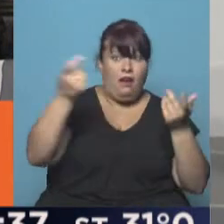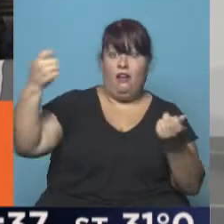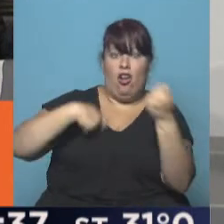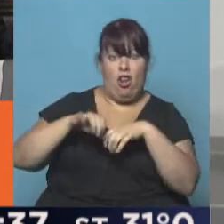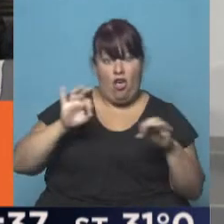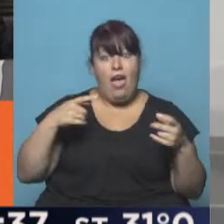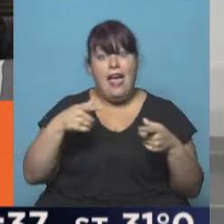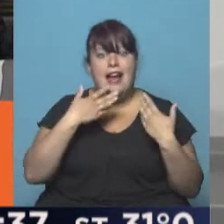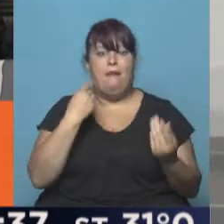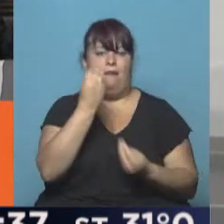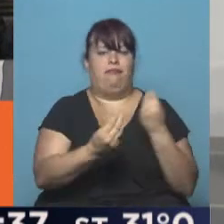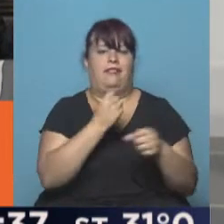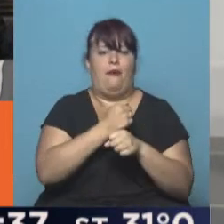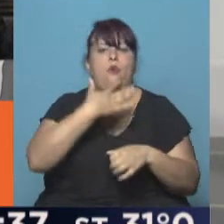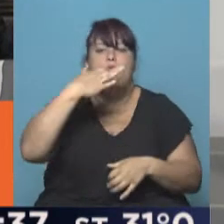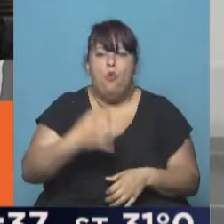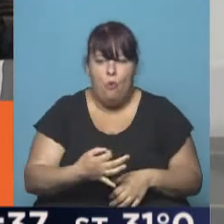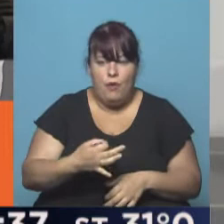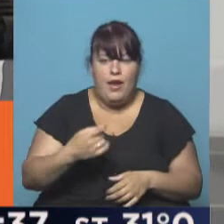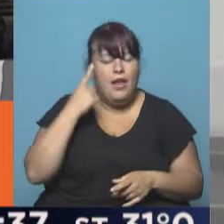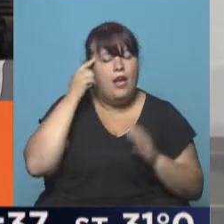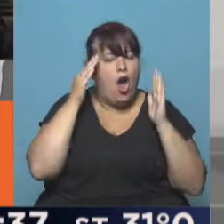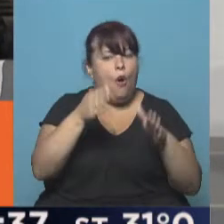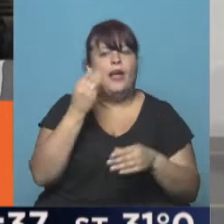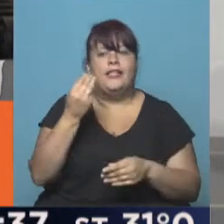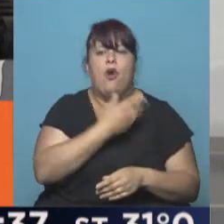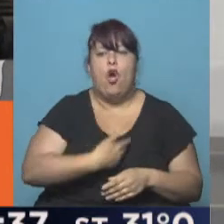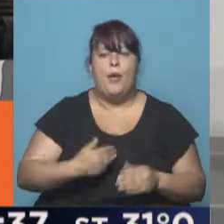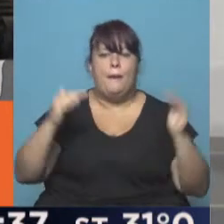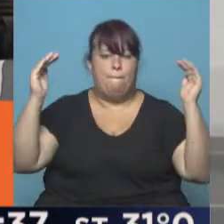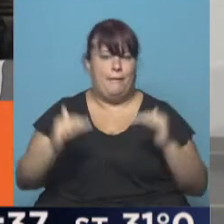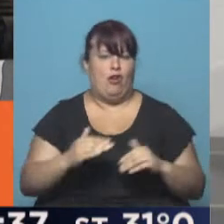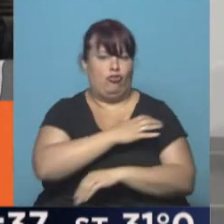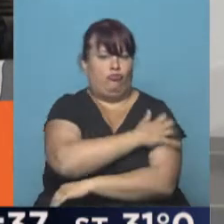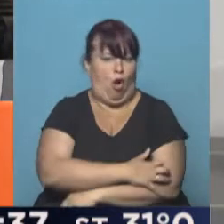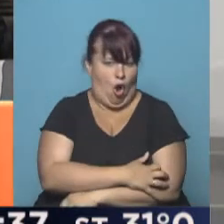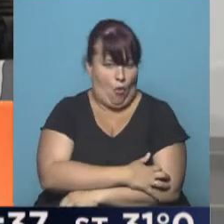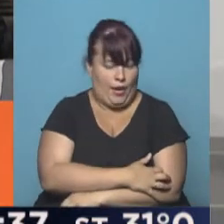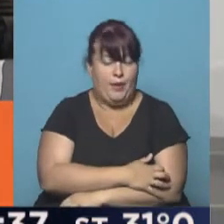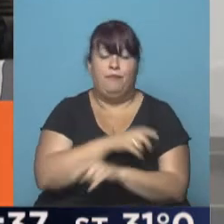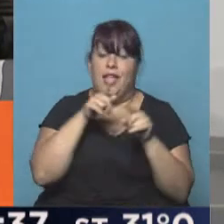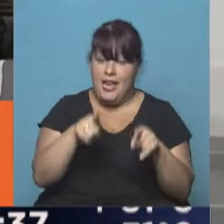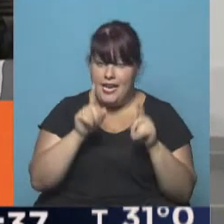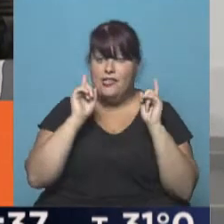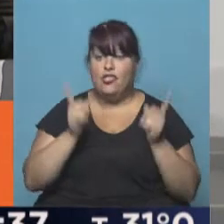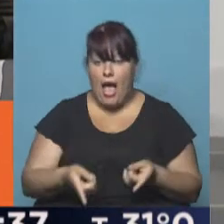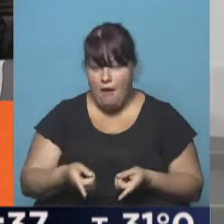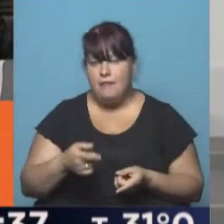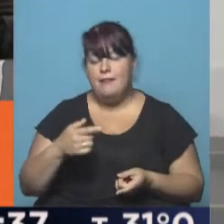que nos permitan cumplir con nuestro principal objetivo de gobierno, que es la disminución de la pobreza. Y en ese sentido también